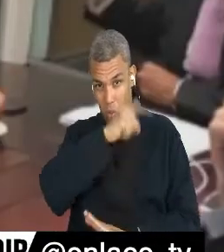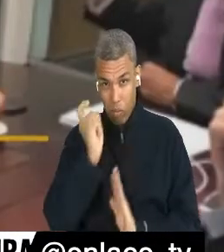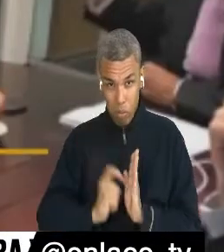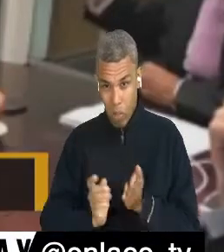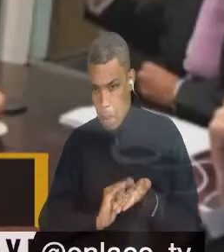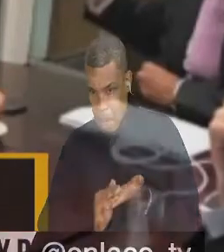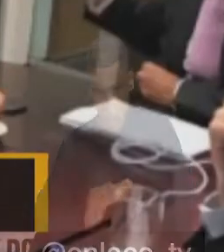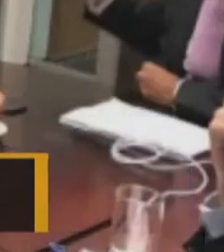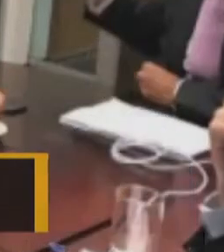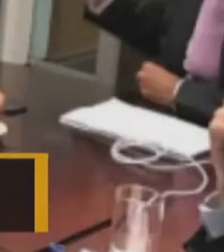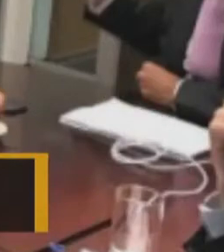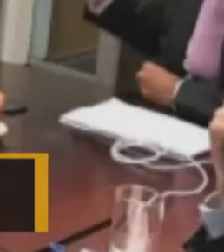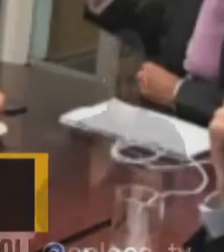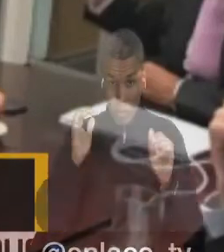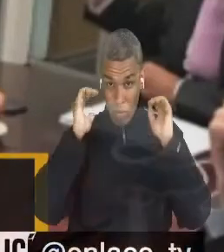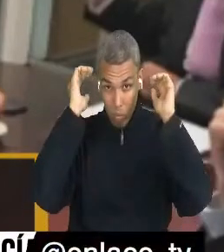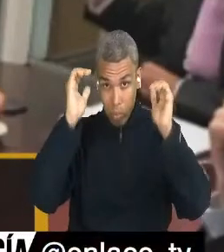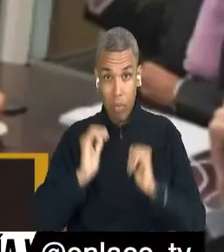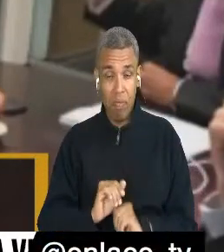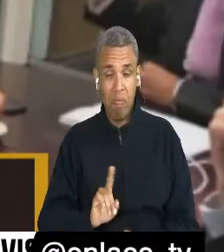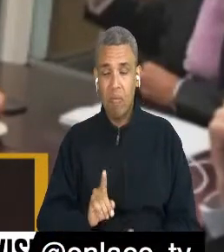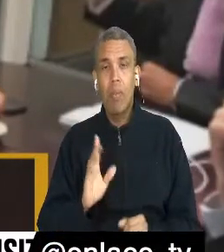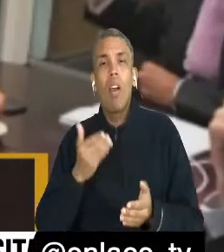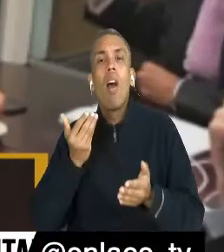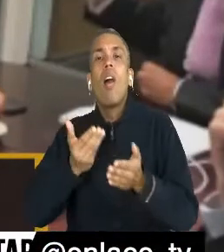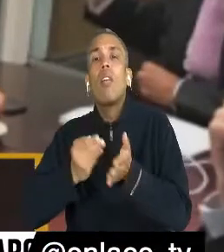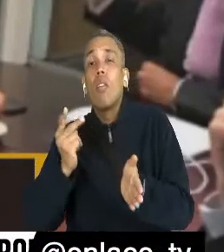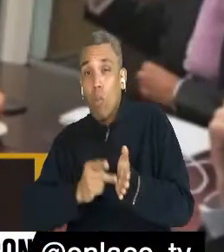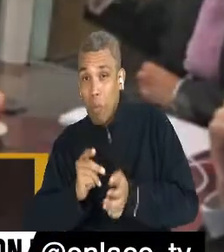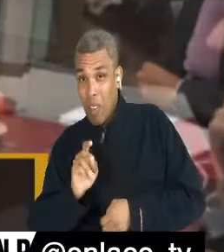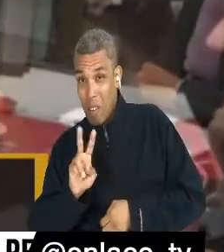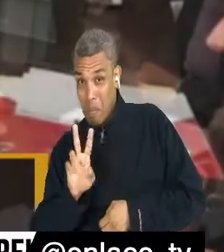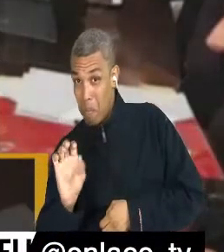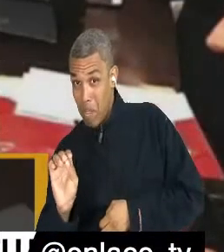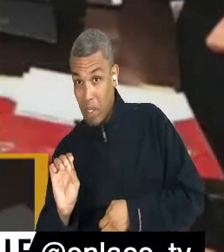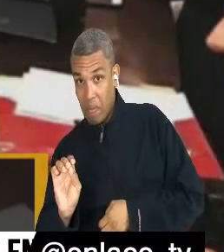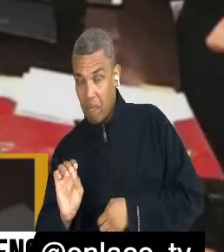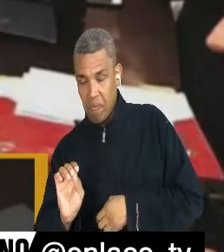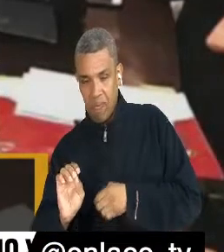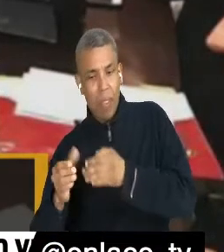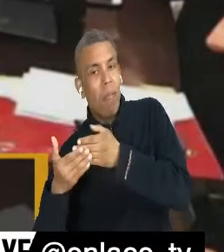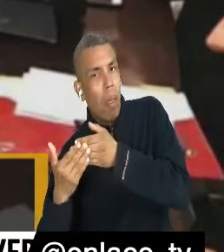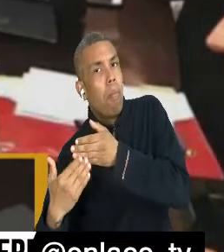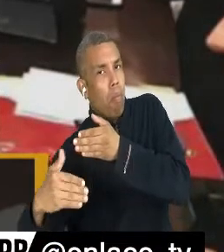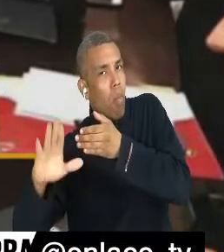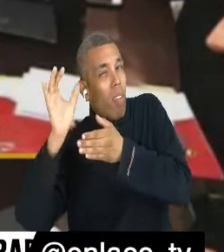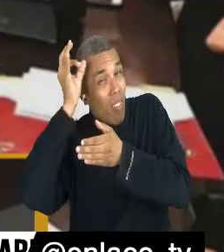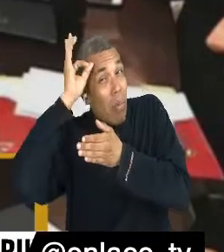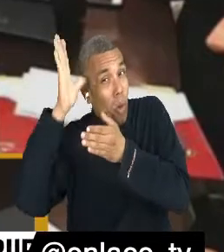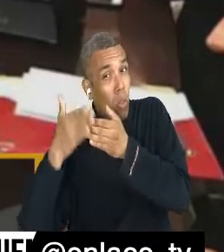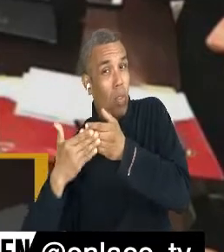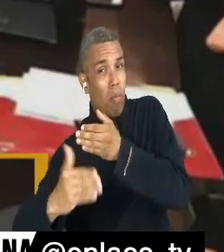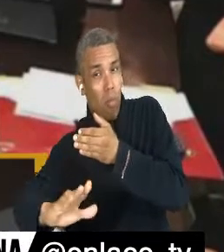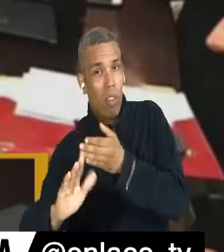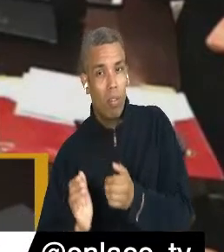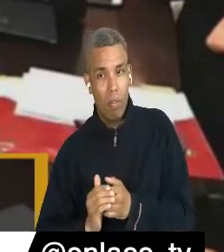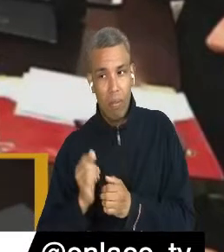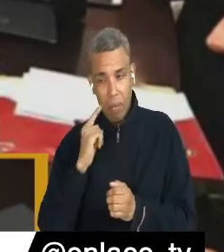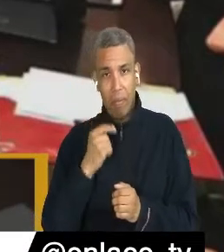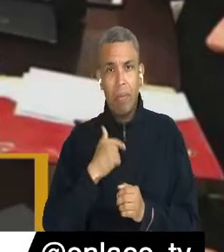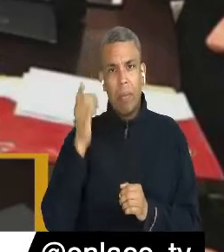El alcalde Darío Echeverry Serrano, en diálogo exclusivo con Enlace Radio de Enlace Televisión, dijo que luego de su encuentro el pasado miércoles con el presidente